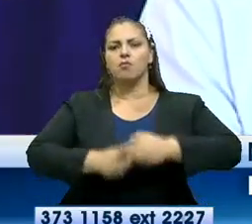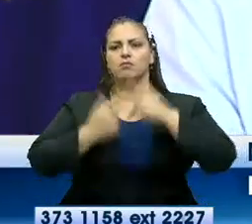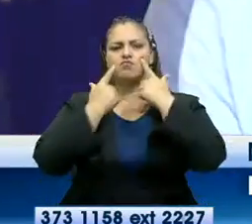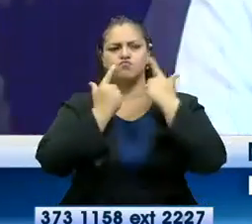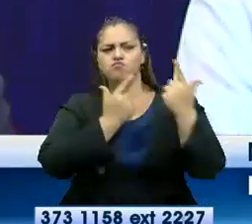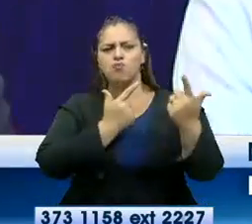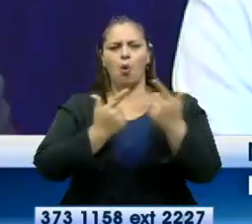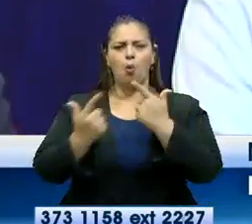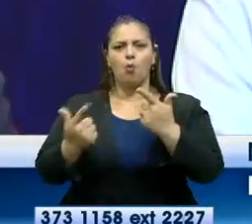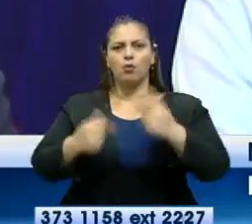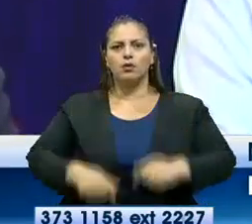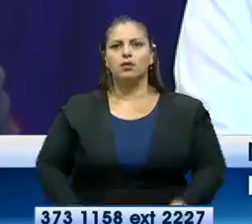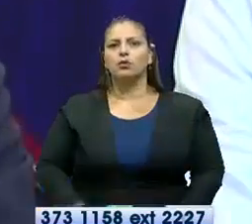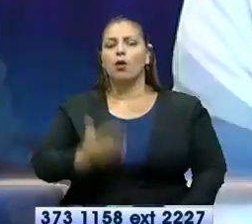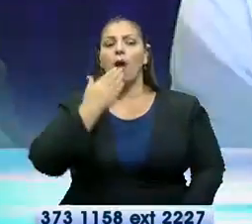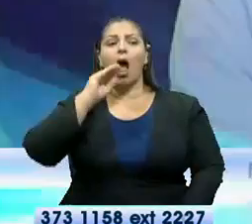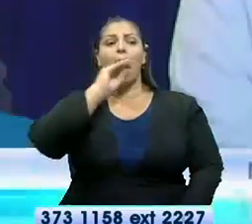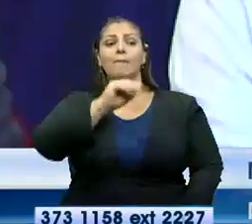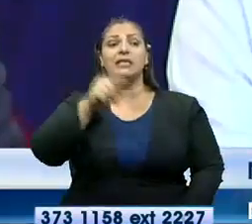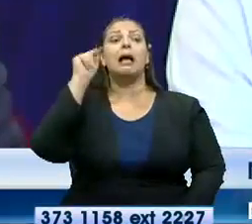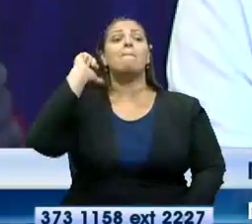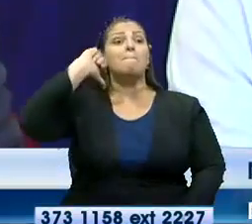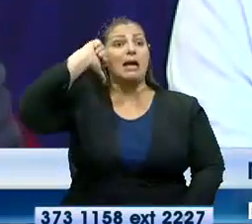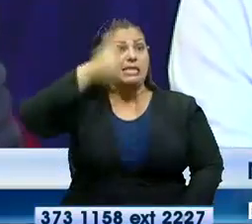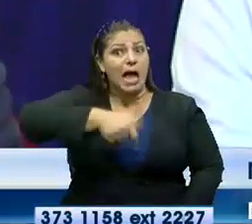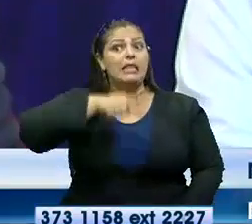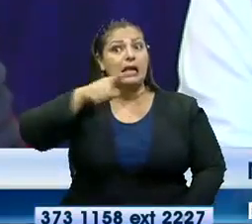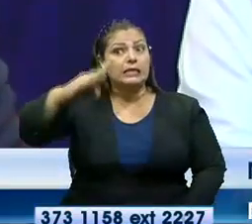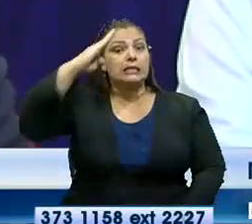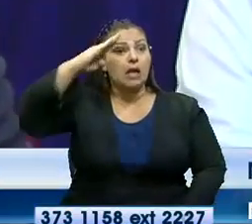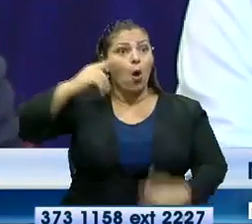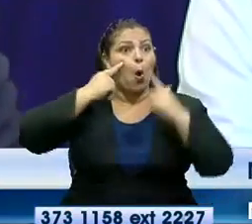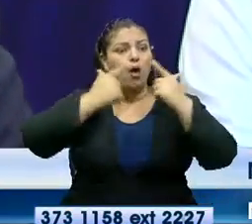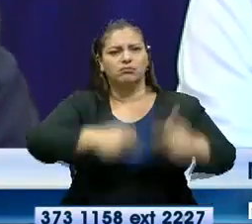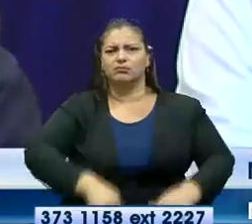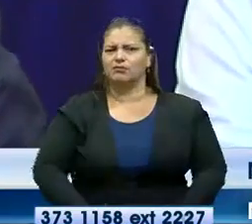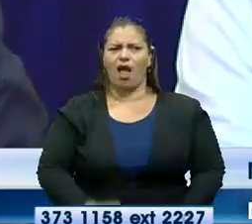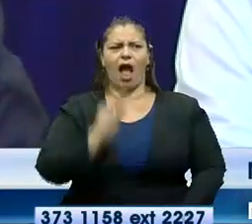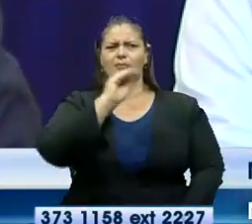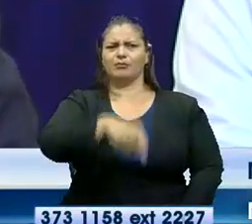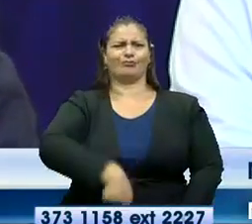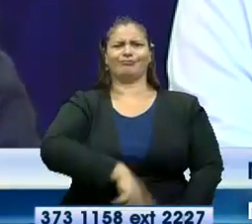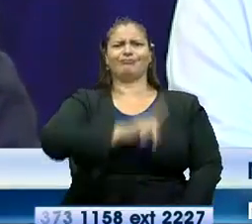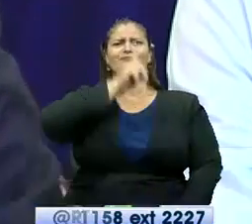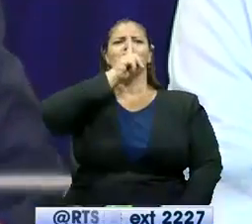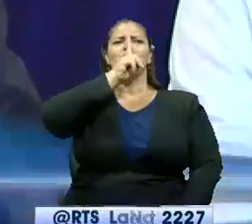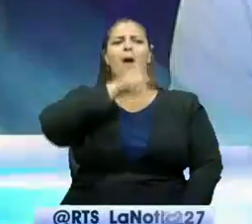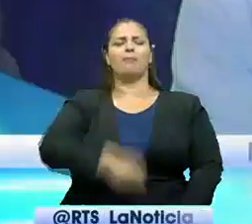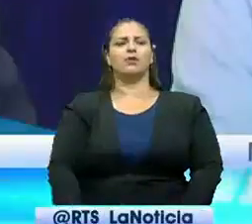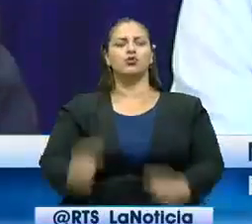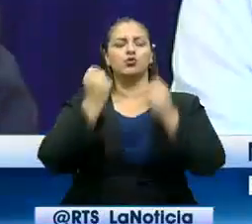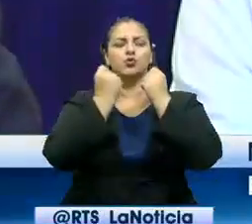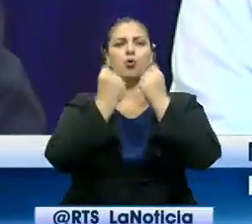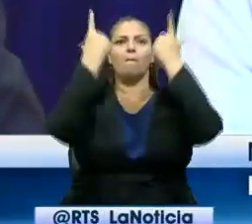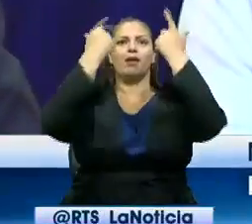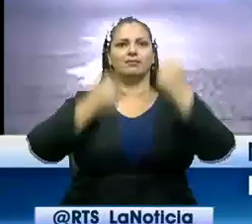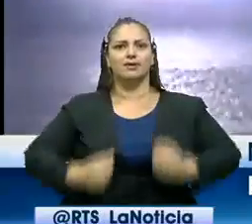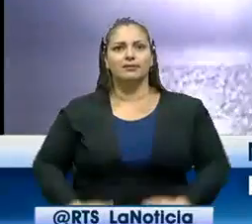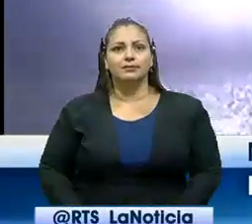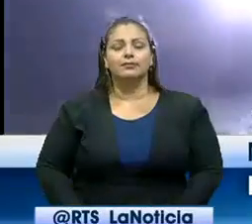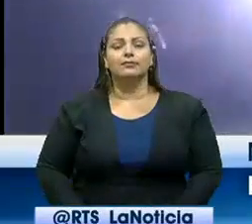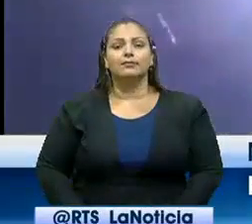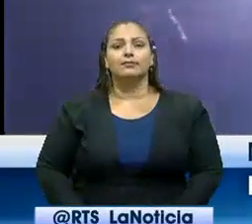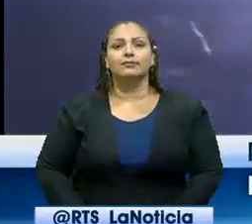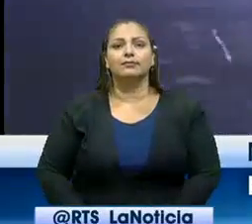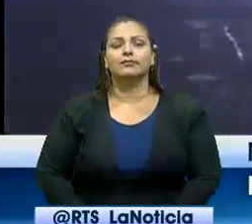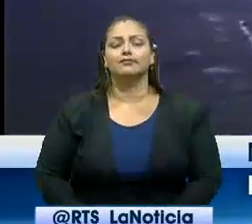permítanos, porque los municipios que tienen muchos de ellos competencias en el tránsito deberían integrarse.